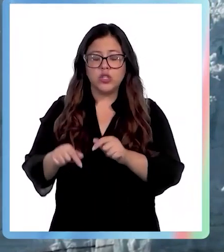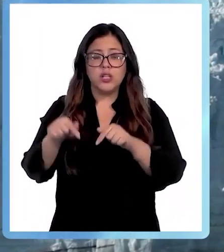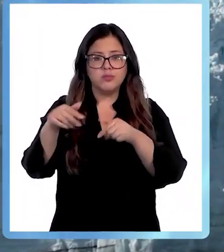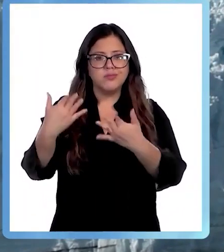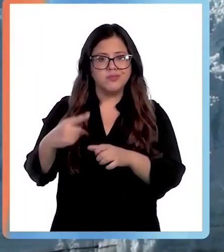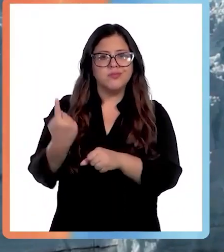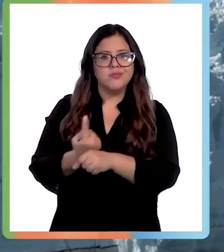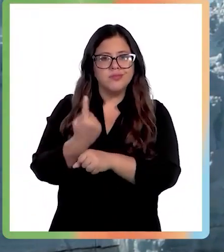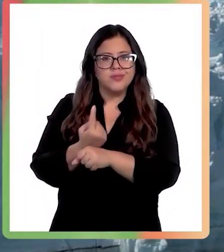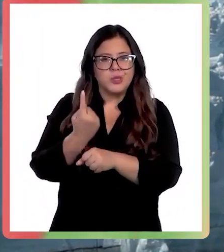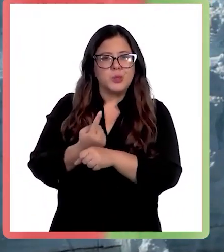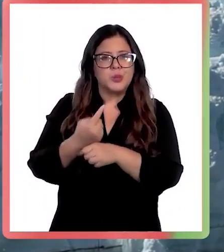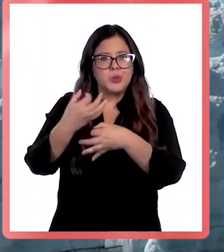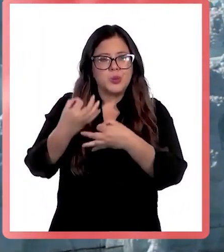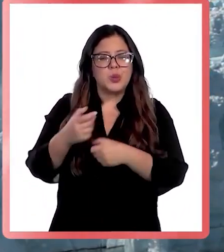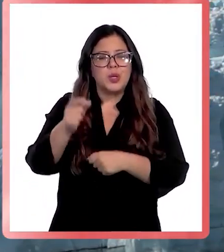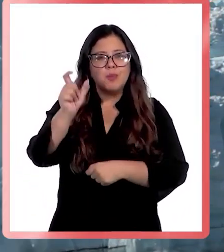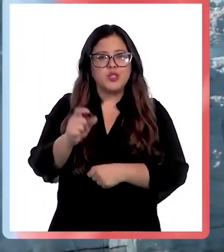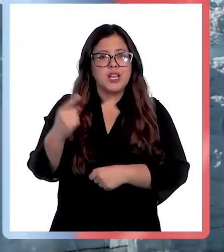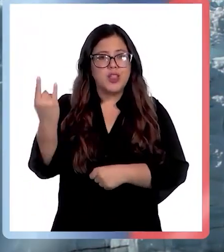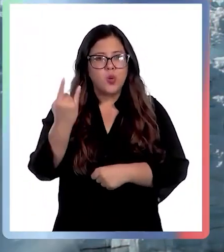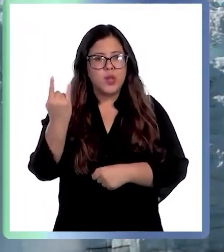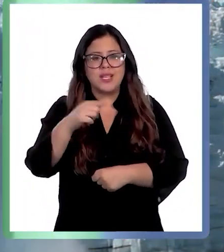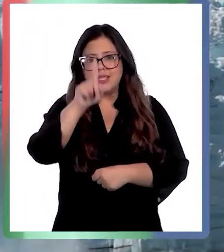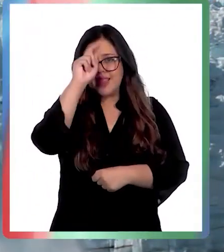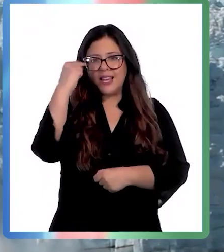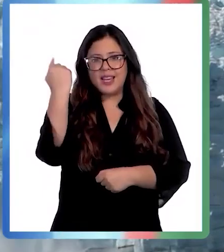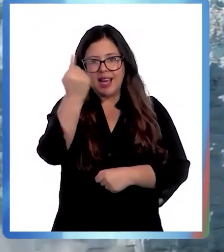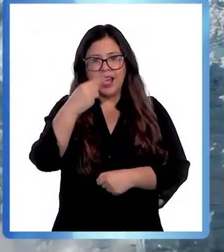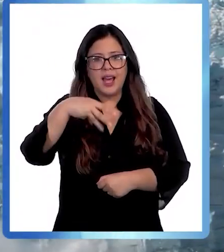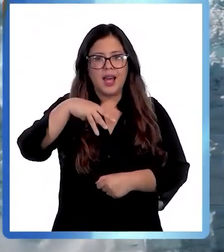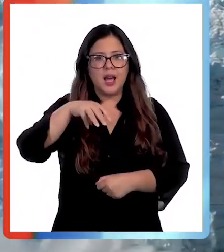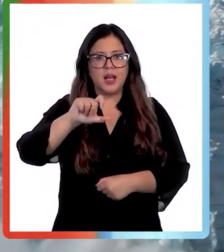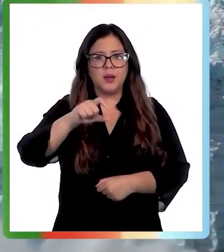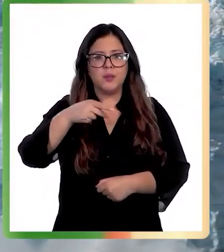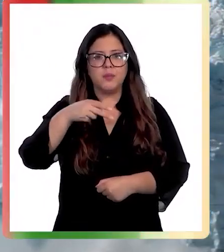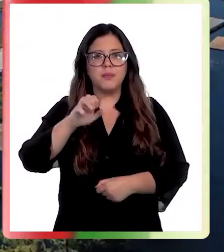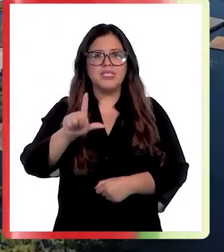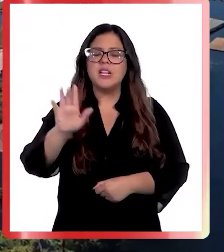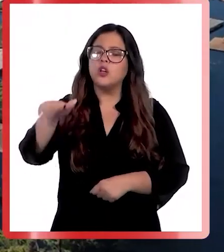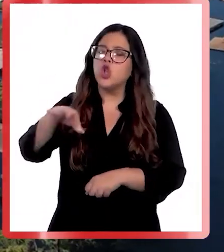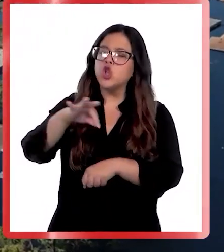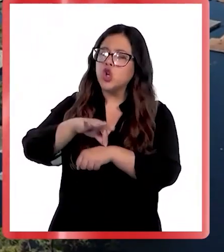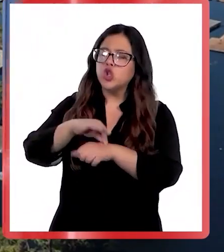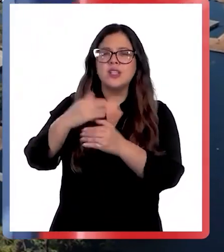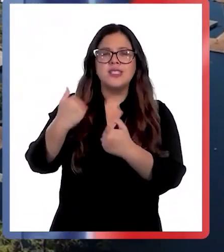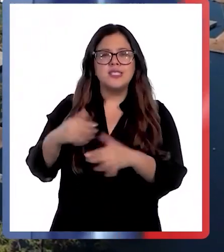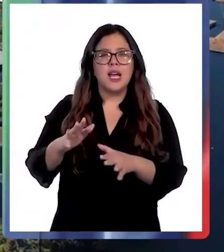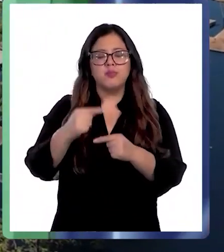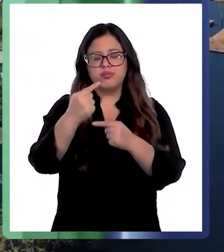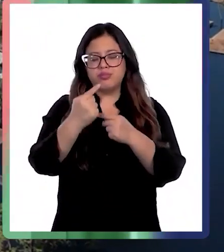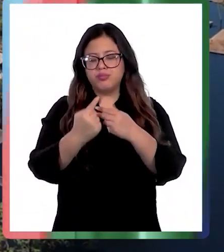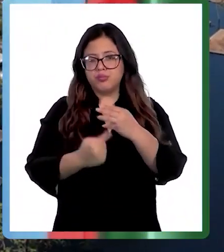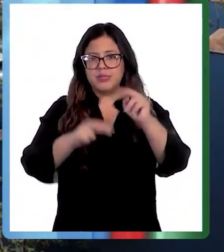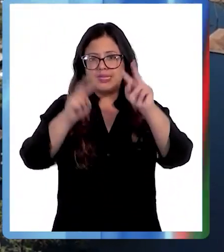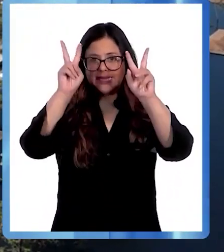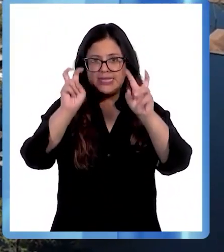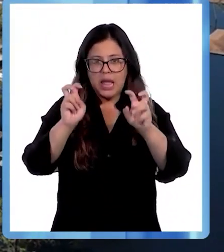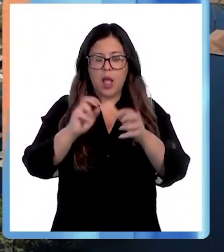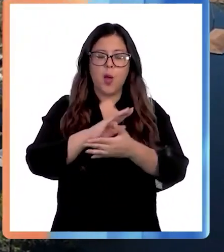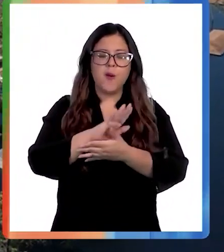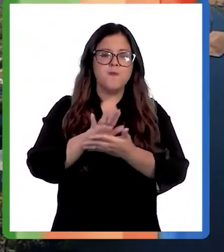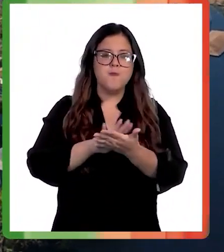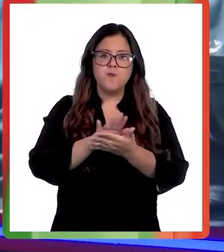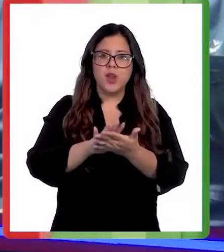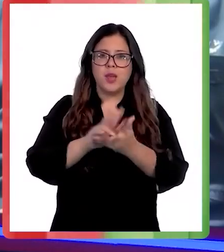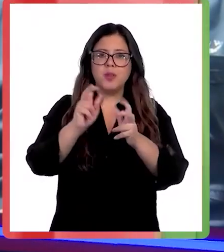personas. Y esto lo conversábamos en profundidad con el urgenciólogo de la clínica alemana, Michel Rey. Doctor, ya hablamos de varios frentes, ¿no?